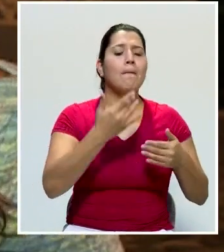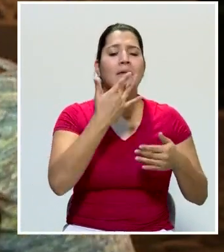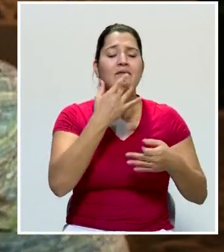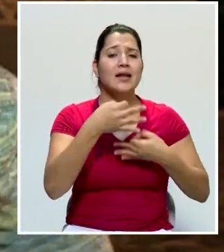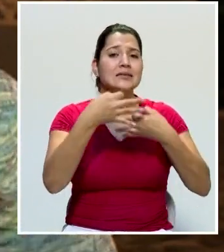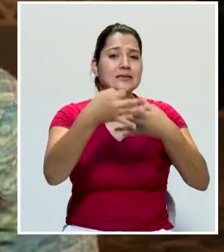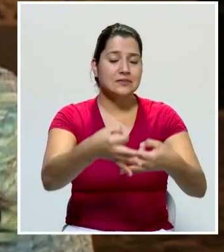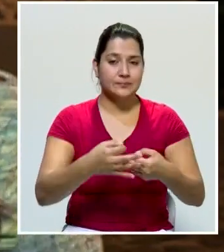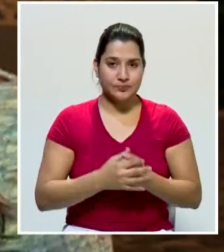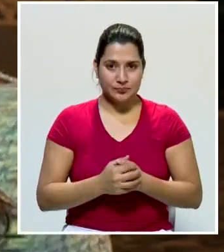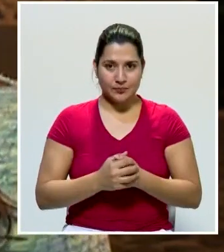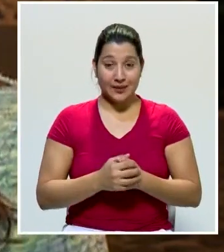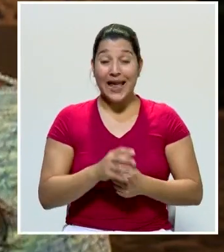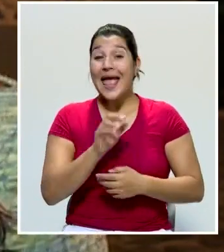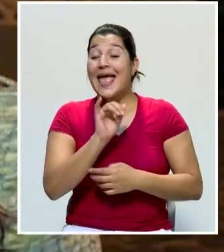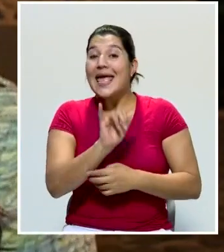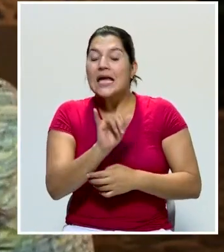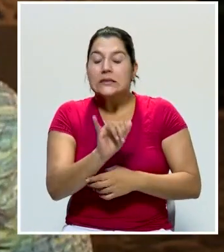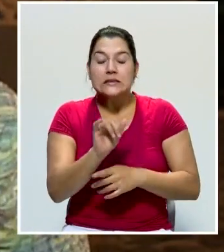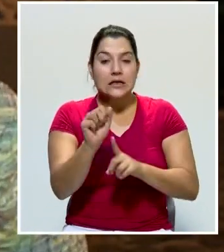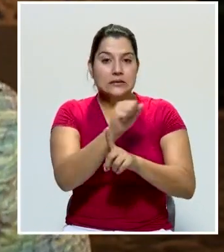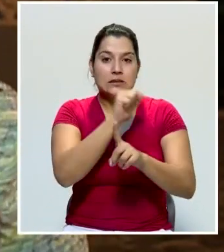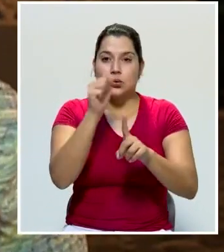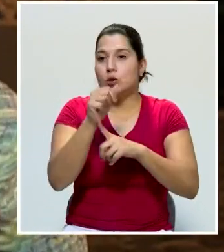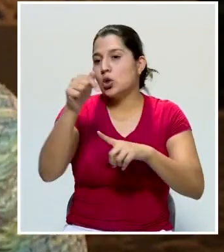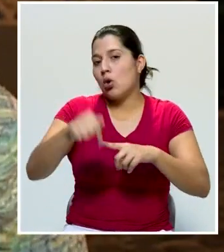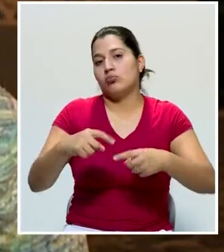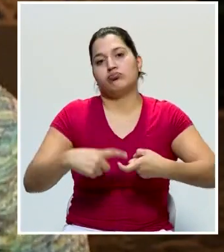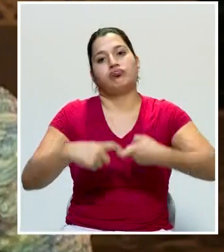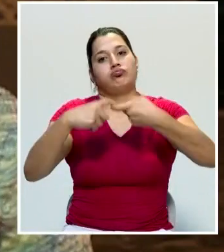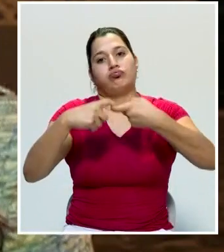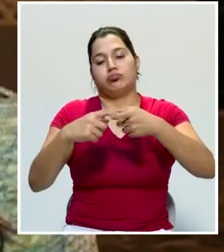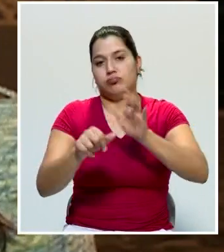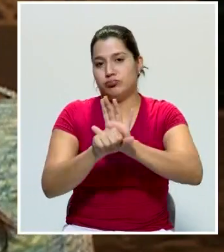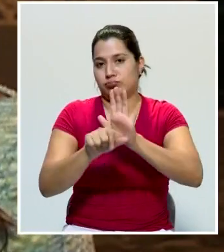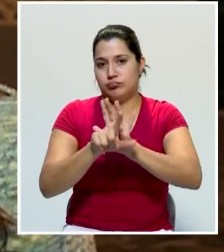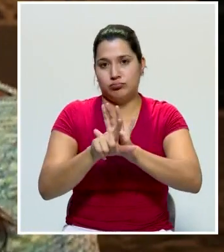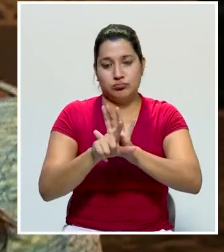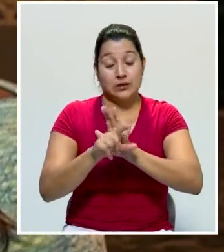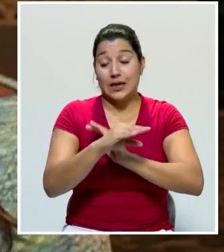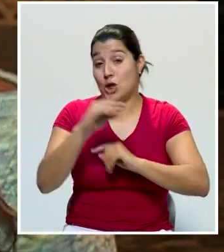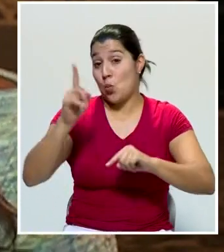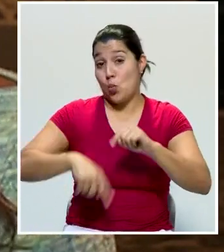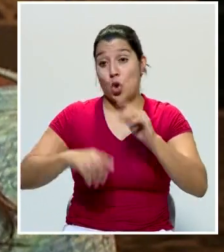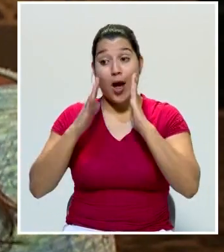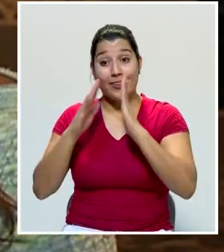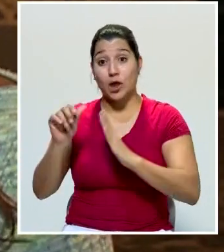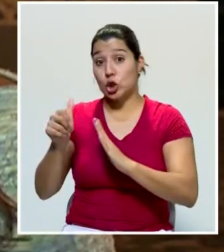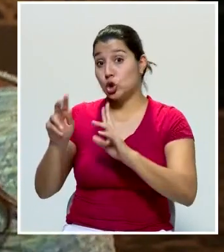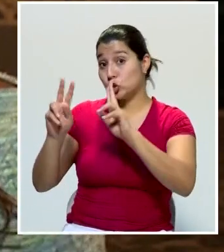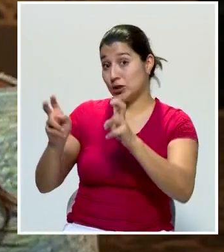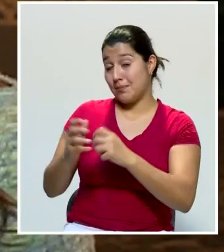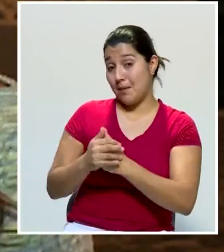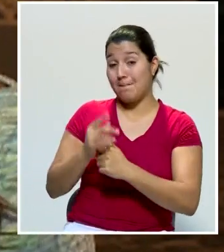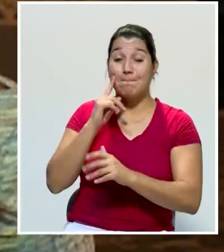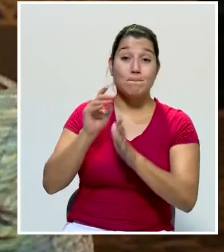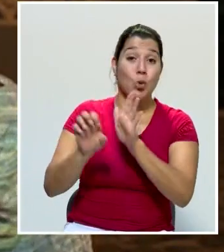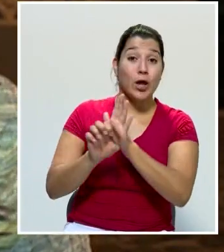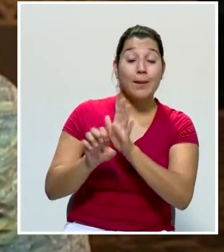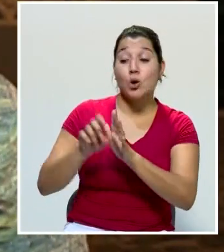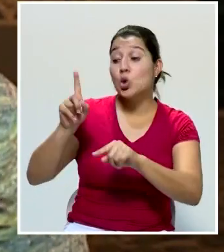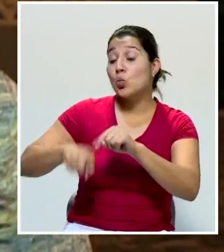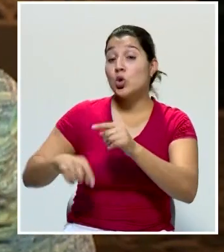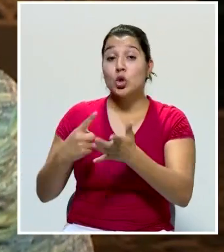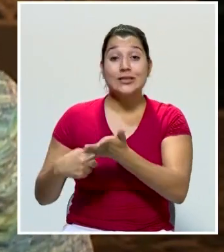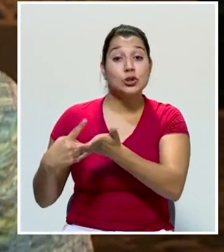Gurzón. Esta moción paralizó hoy el Congreso y es que se dejó de lado, por ejemplo, la discusión de un